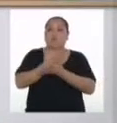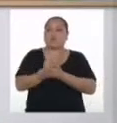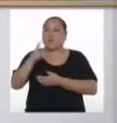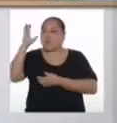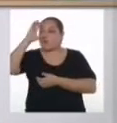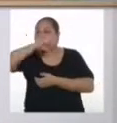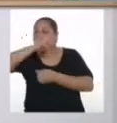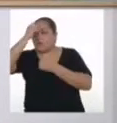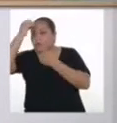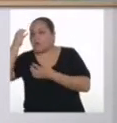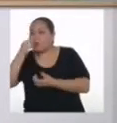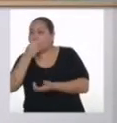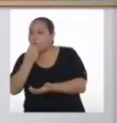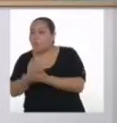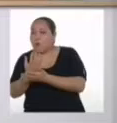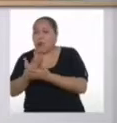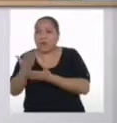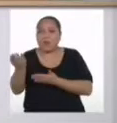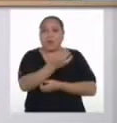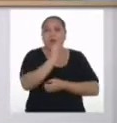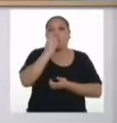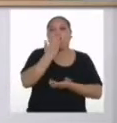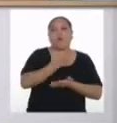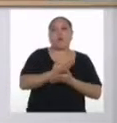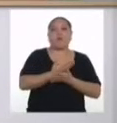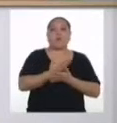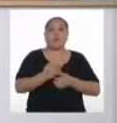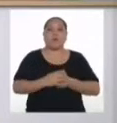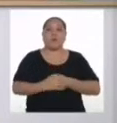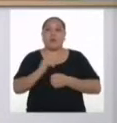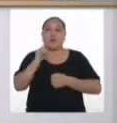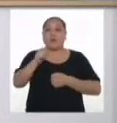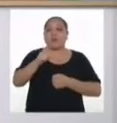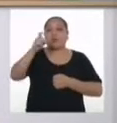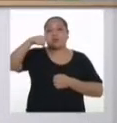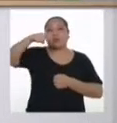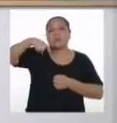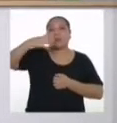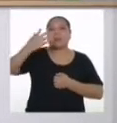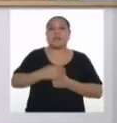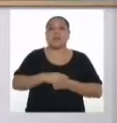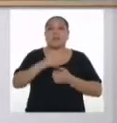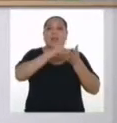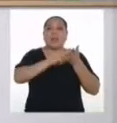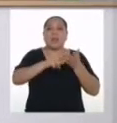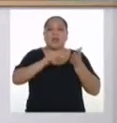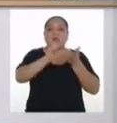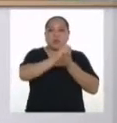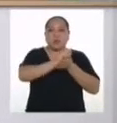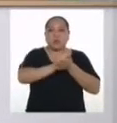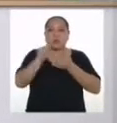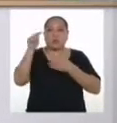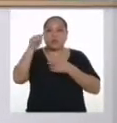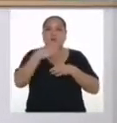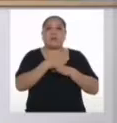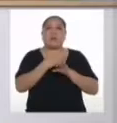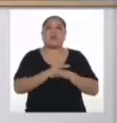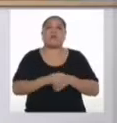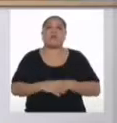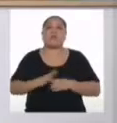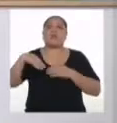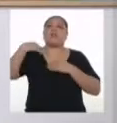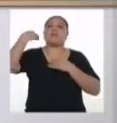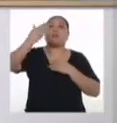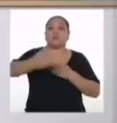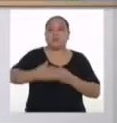fuentes especializadas o en alguna evidencia. Es por eso que será necesario leer un texto de este tipo